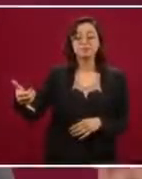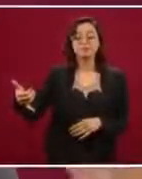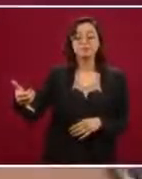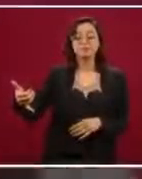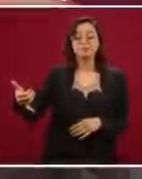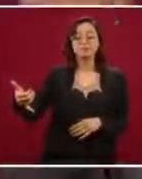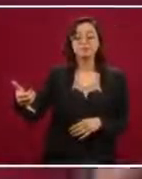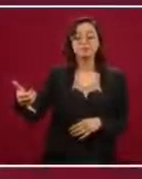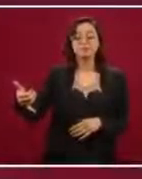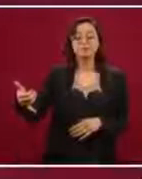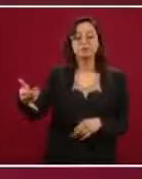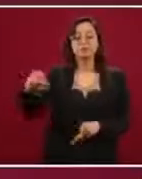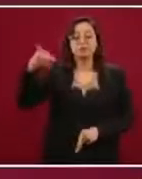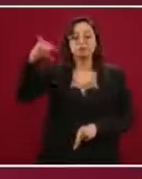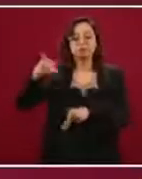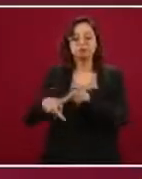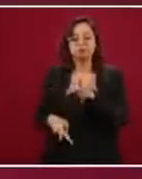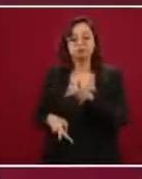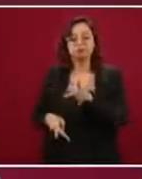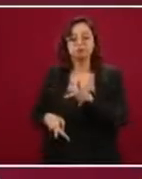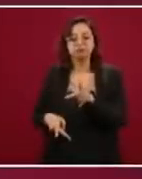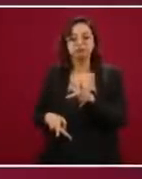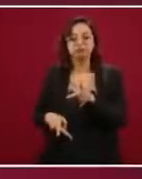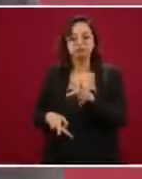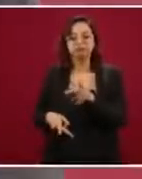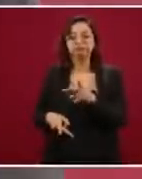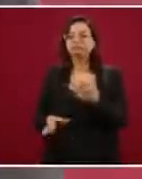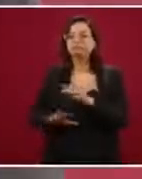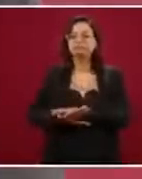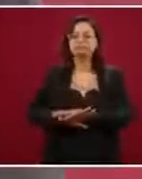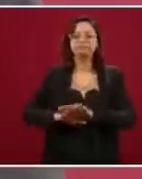Y ya no regresamos.